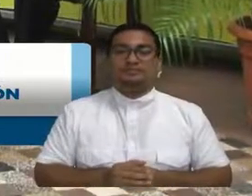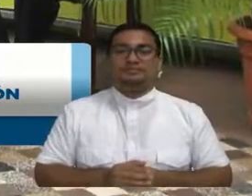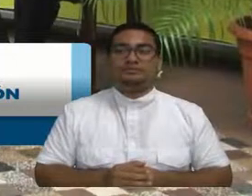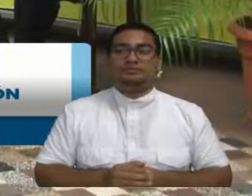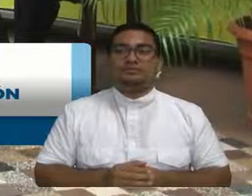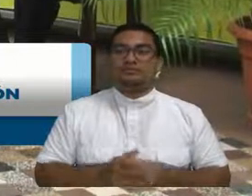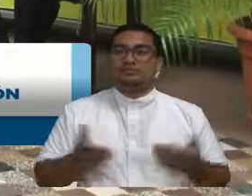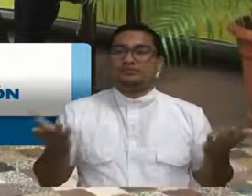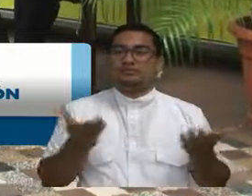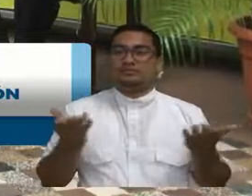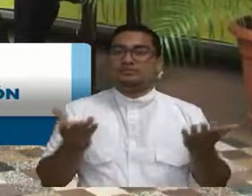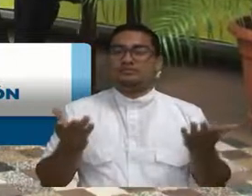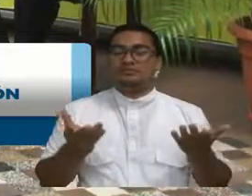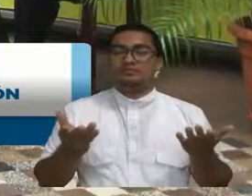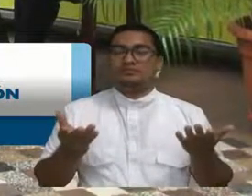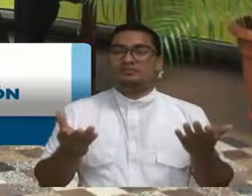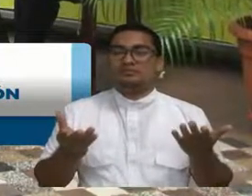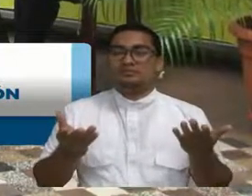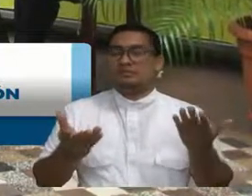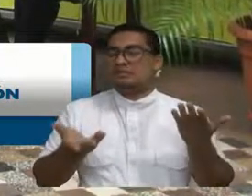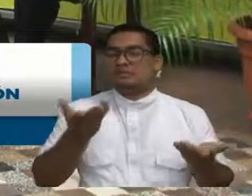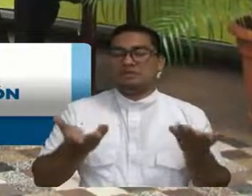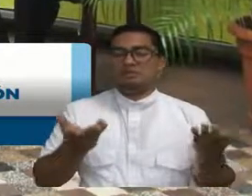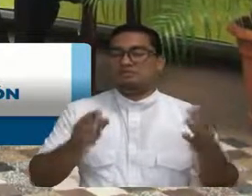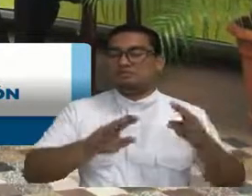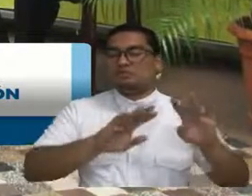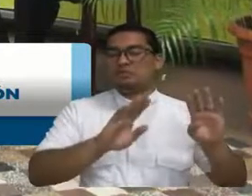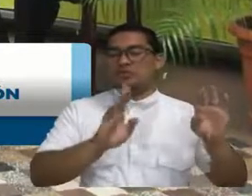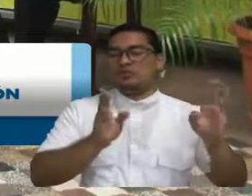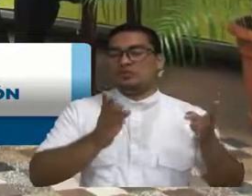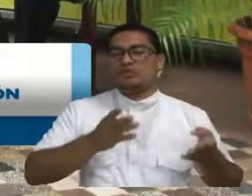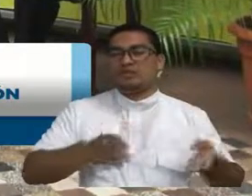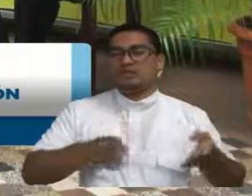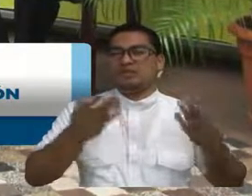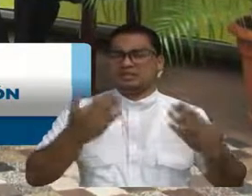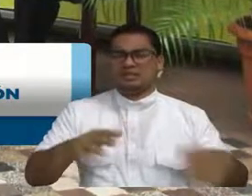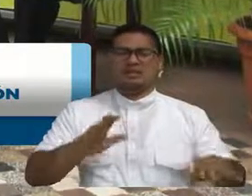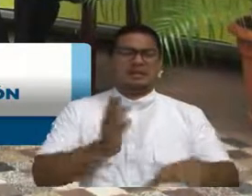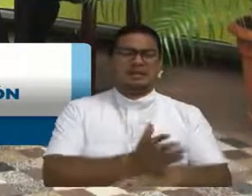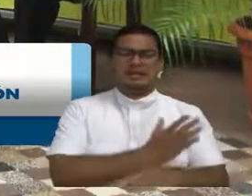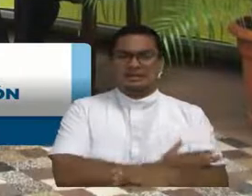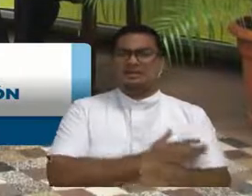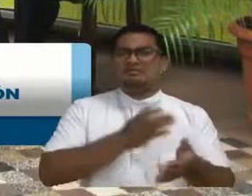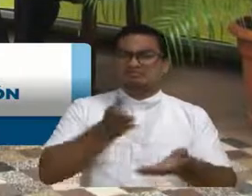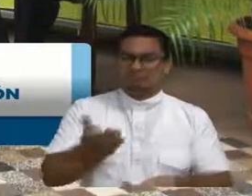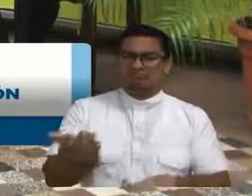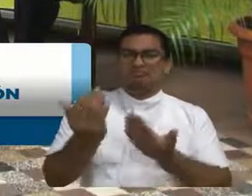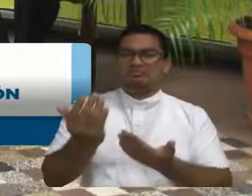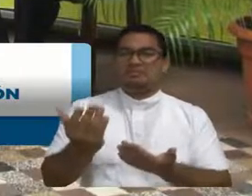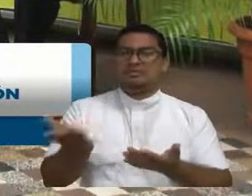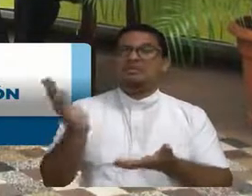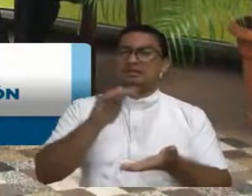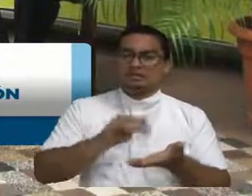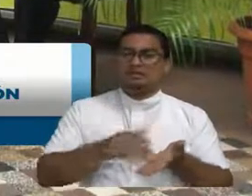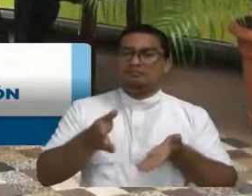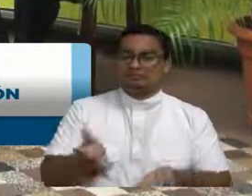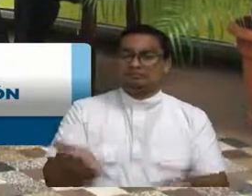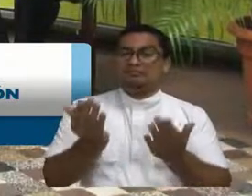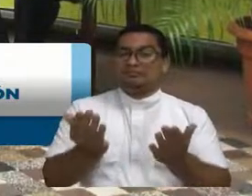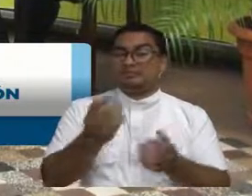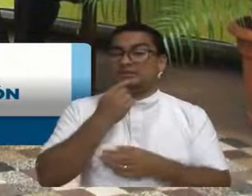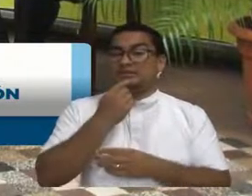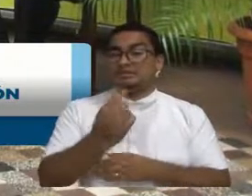doctor, independientemente de que la mujer ya haya dado a luz a otro? Haya traído. Tiene que ver.